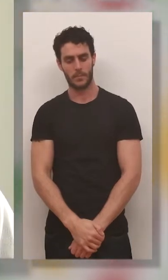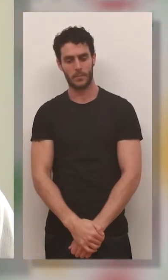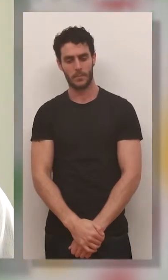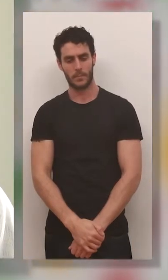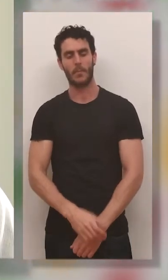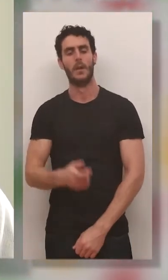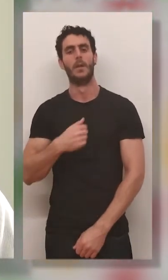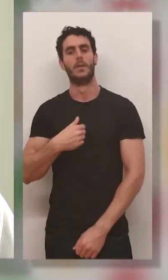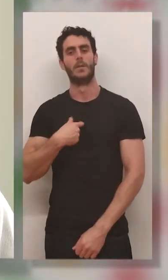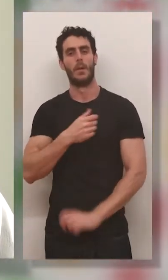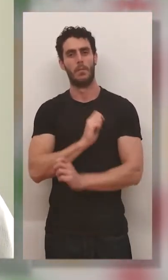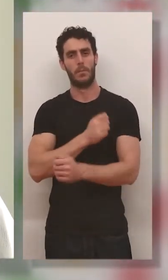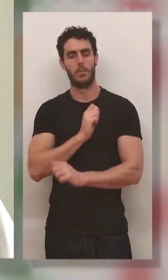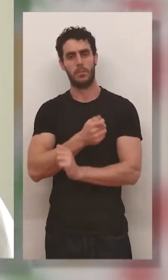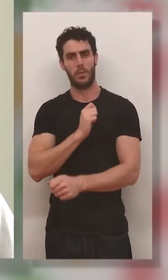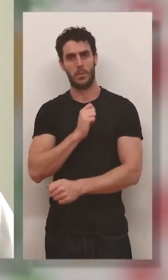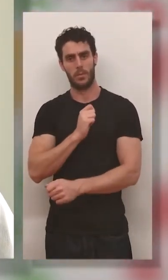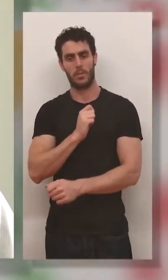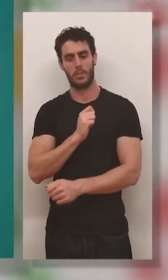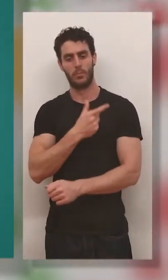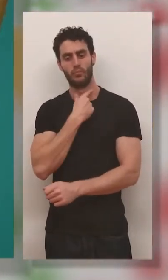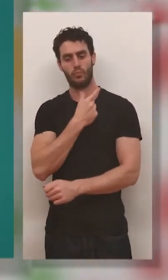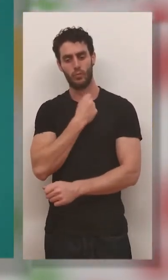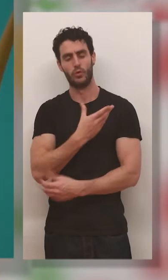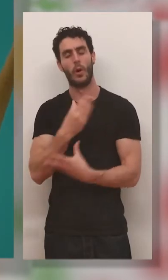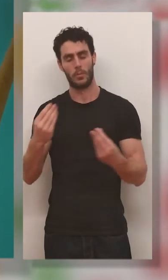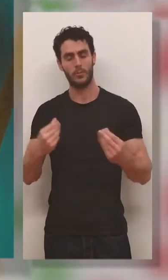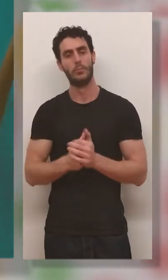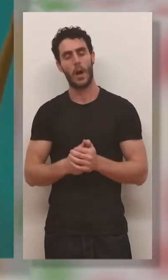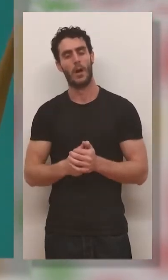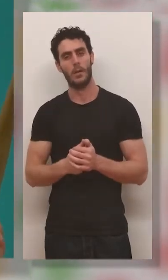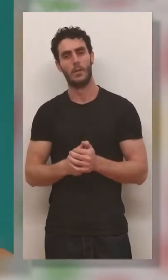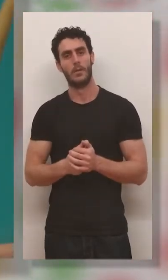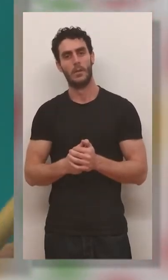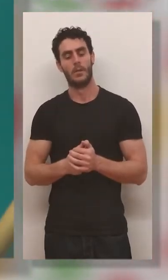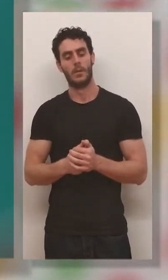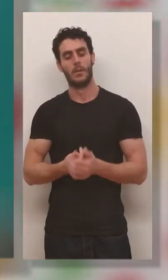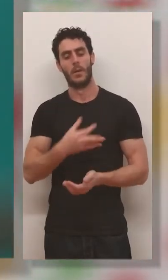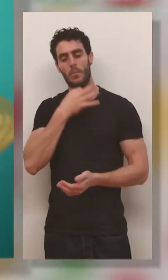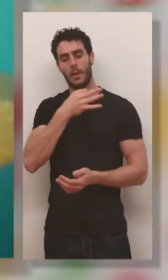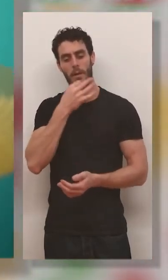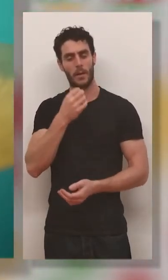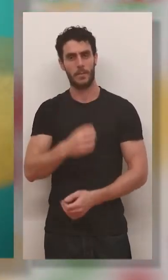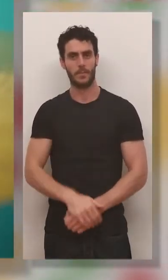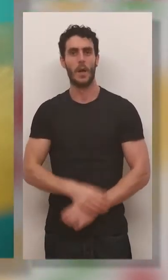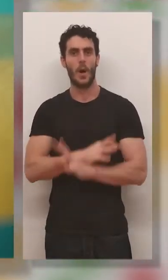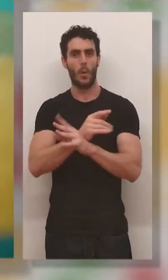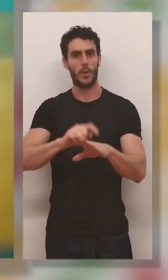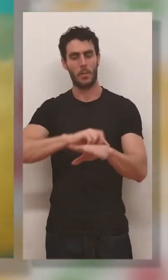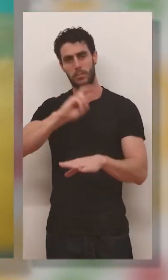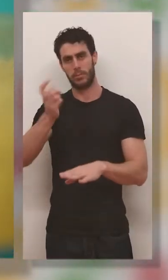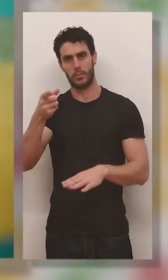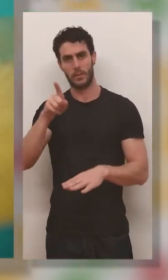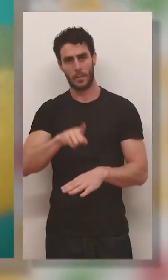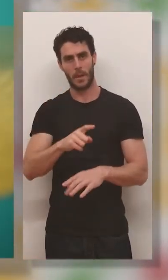Las toco, pues, la toco mucho, la toco pues por la tarde. Hacemos juegos de todo tipo, también hay un